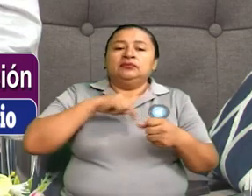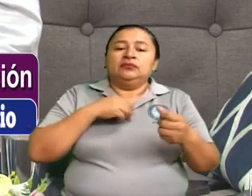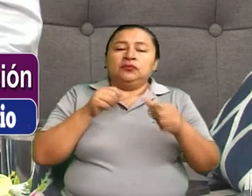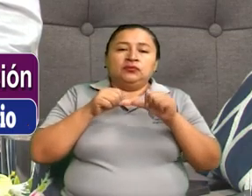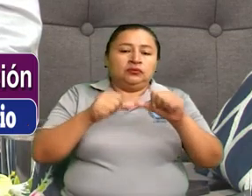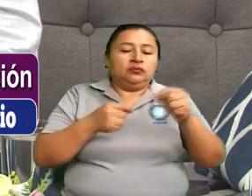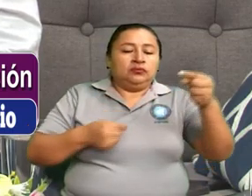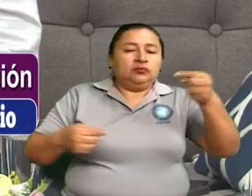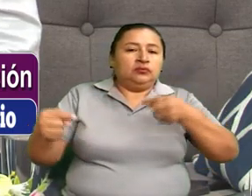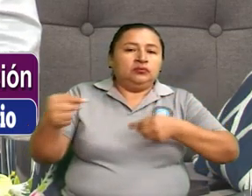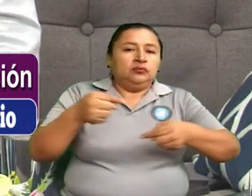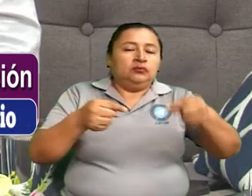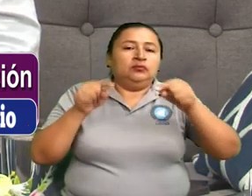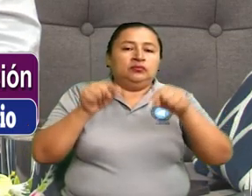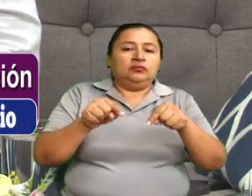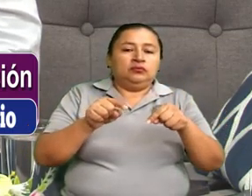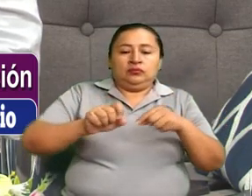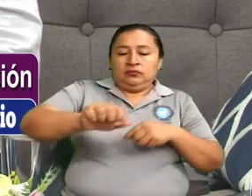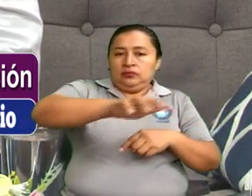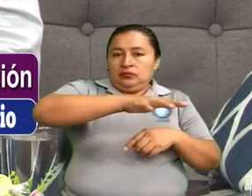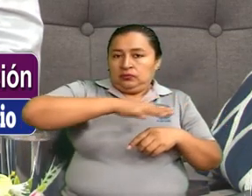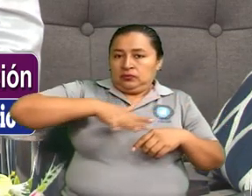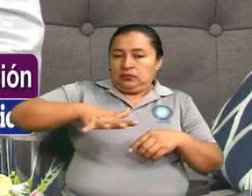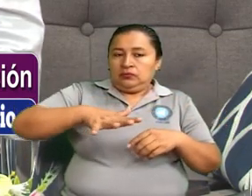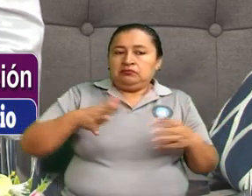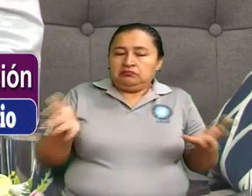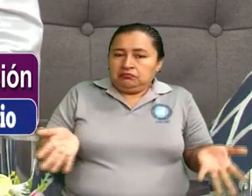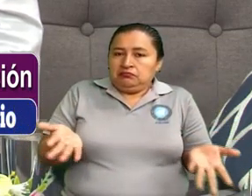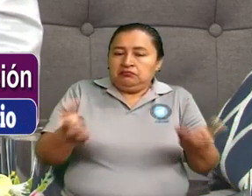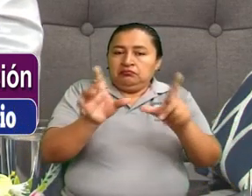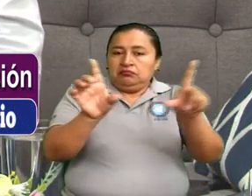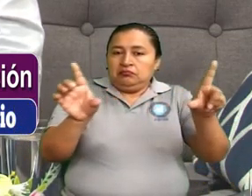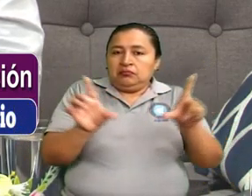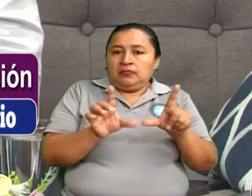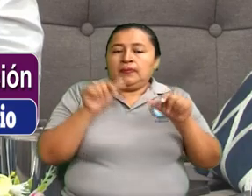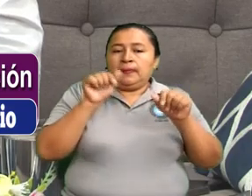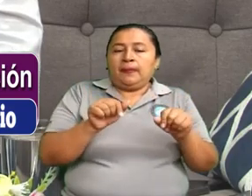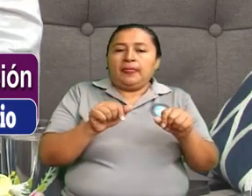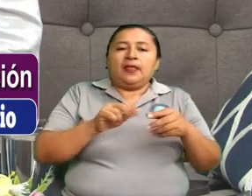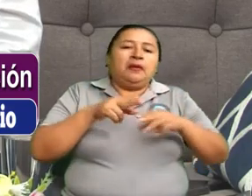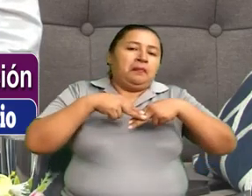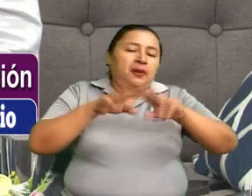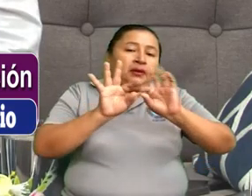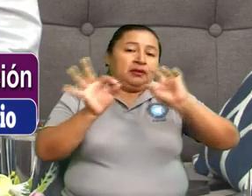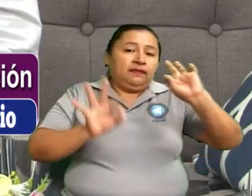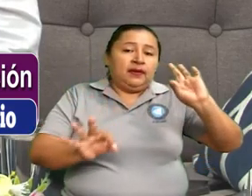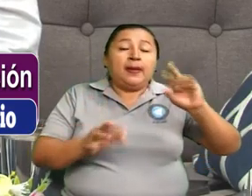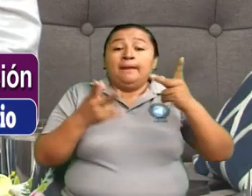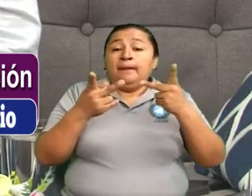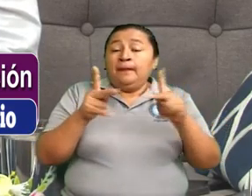estrategia de los espacios de promoción. Estoy hablándote los parques de feria, pero